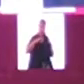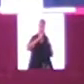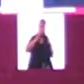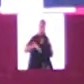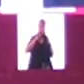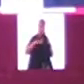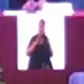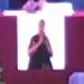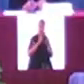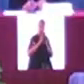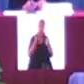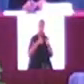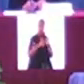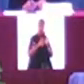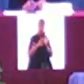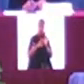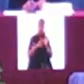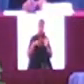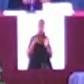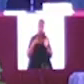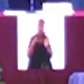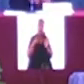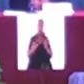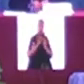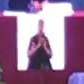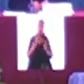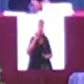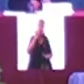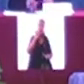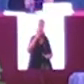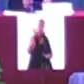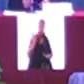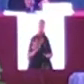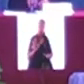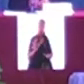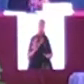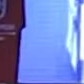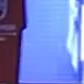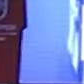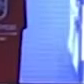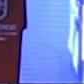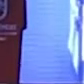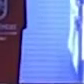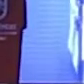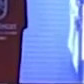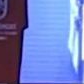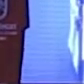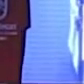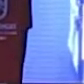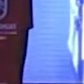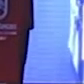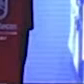está asignado para apoyar a las mujeres rurales con o sin tierra. Además, puso en marcha el programa de apoyo al